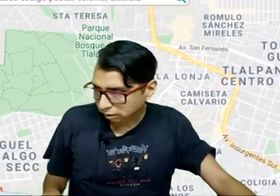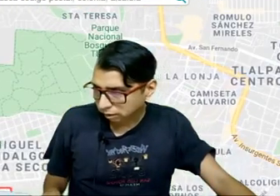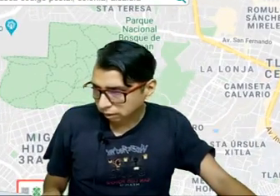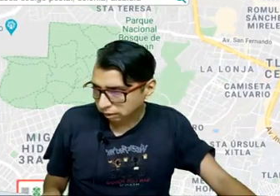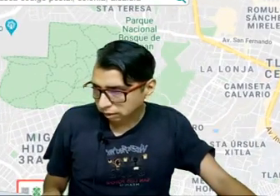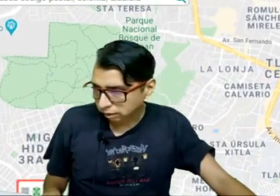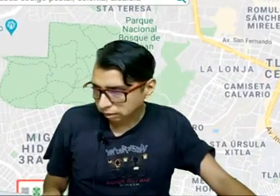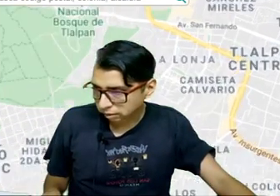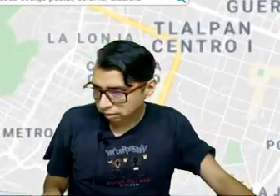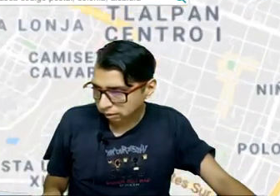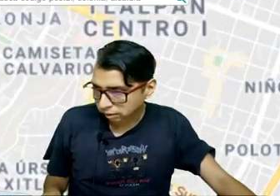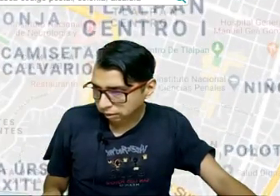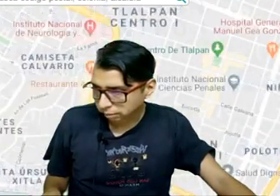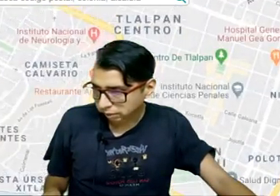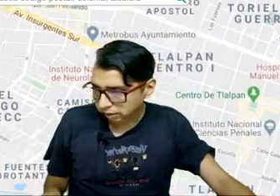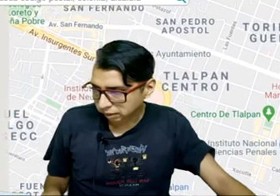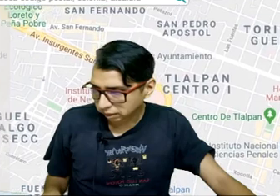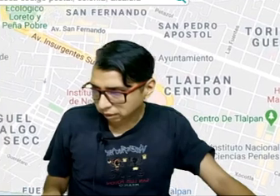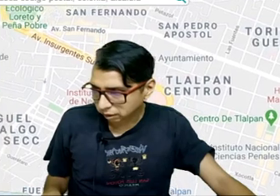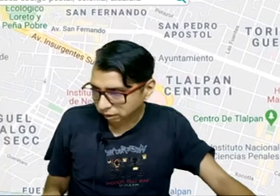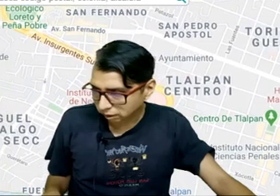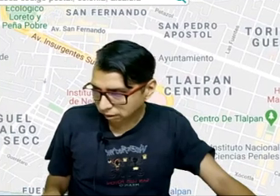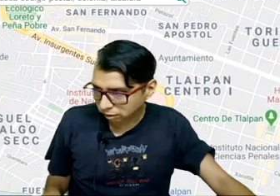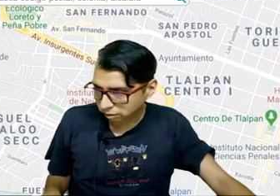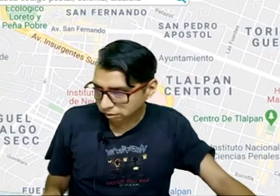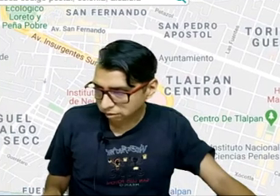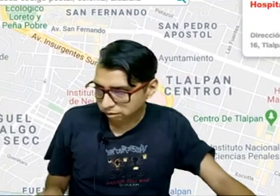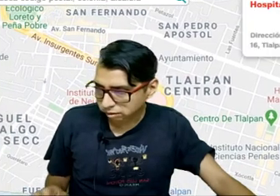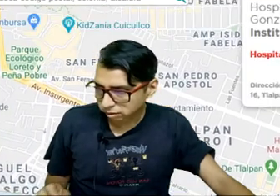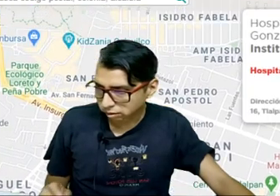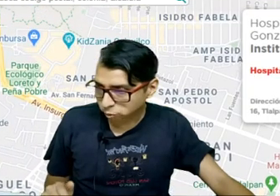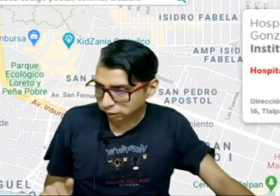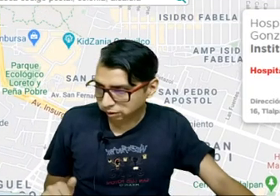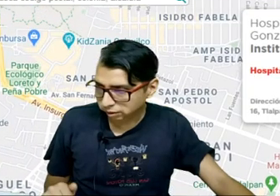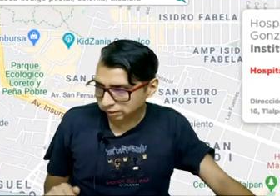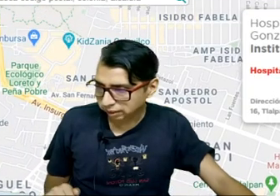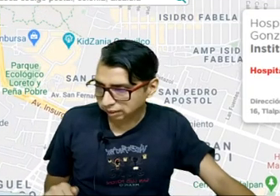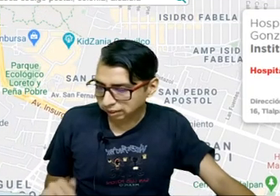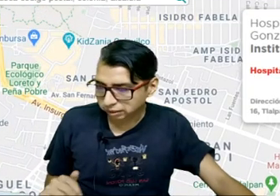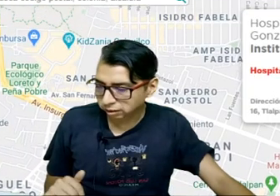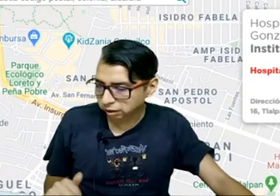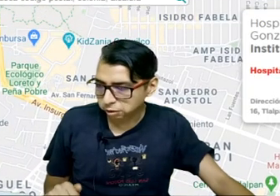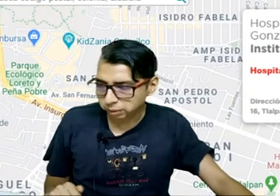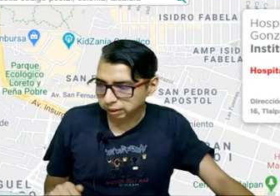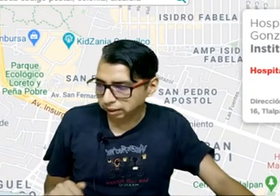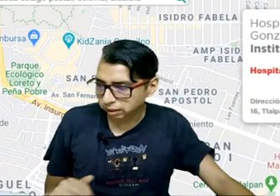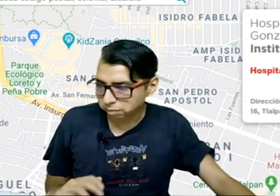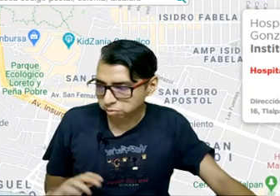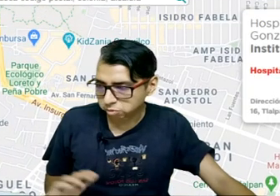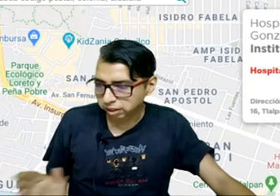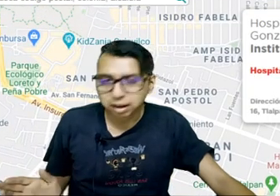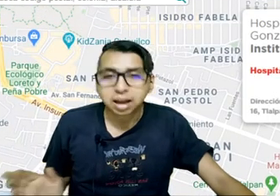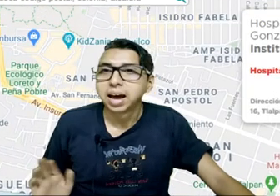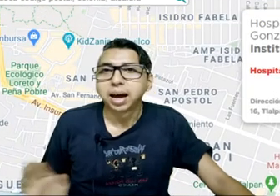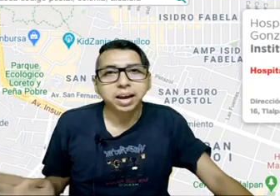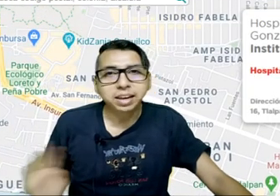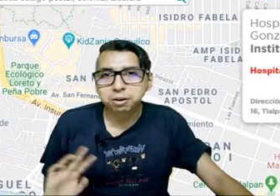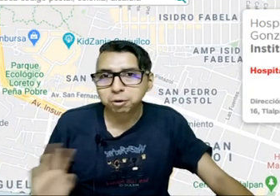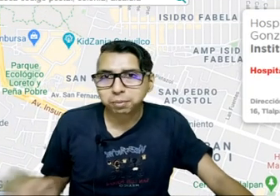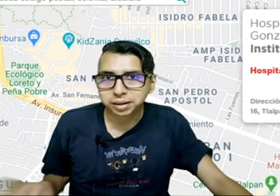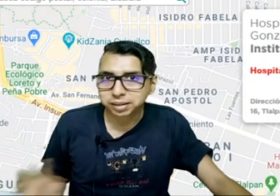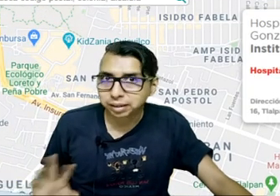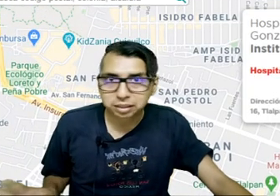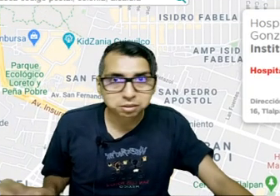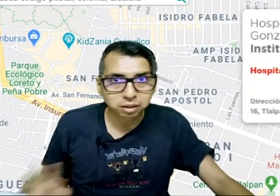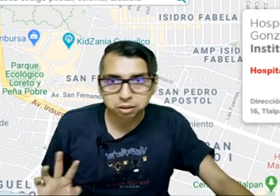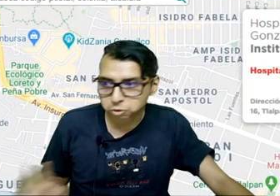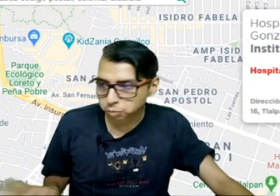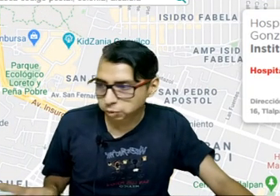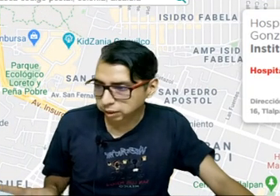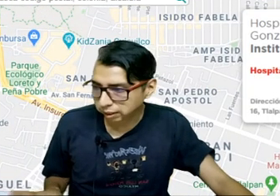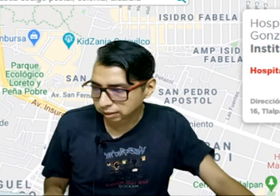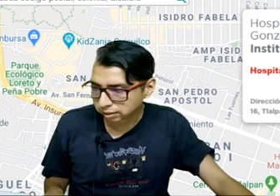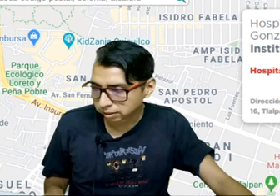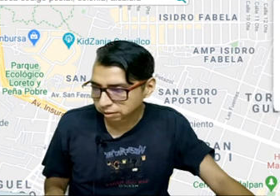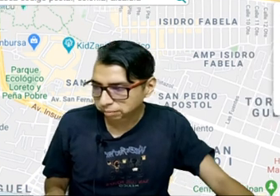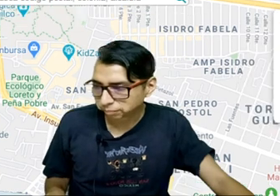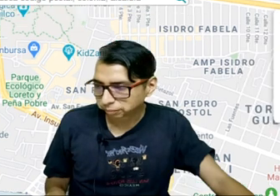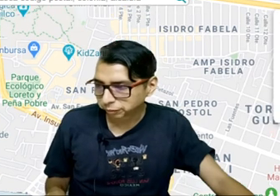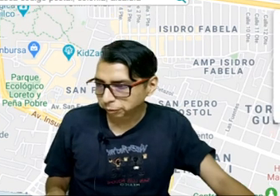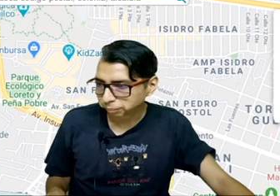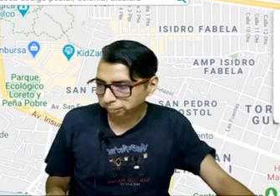ya no tienen capacidad no aquí todos los los cuatro que están en la zona l'hospitalet ya a ella no vayan a las zonas de